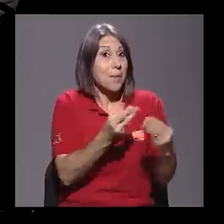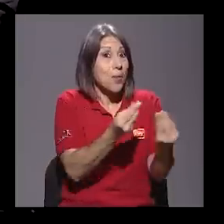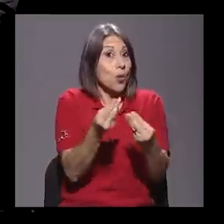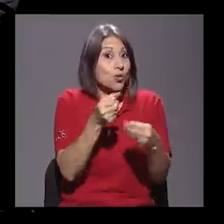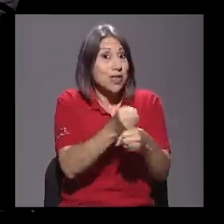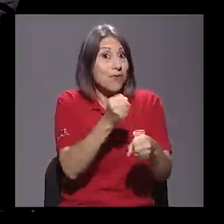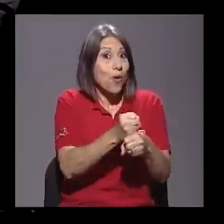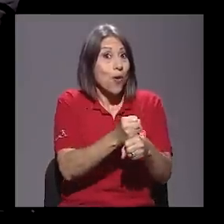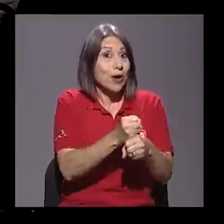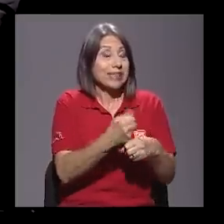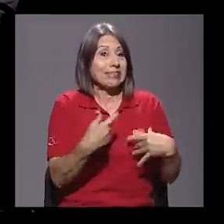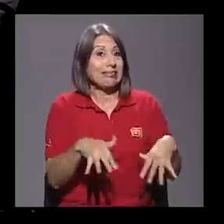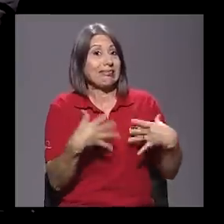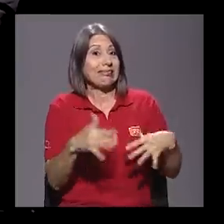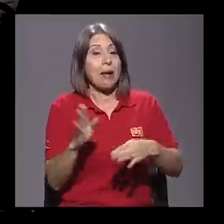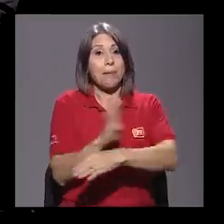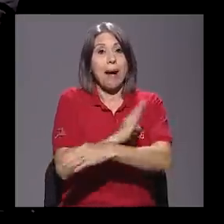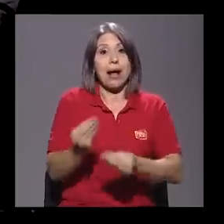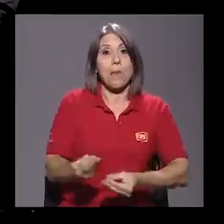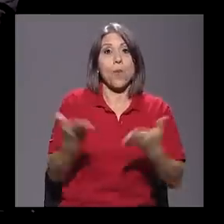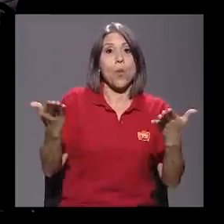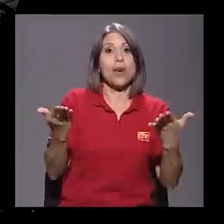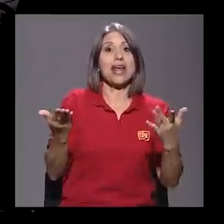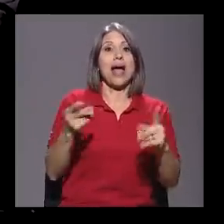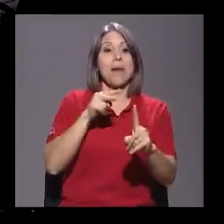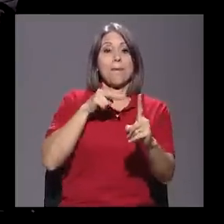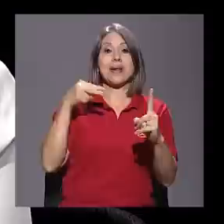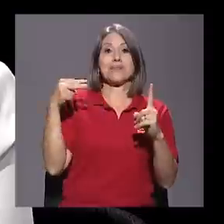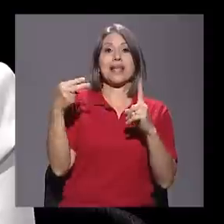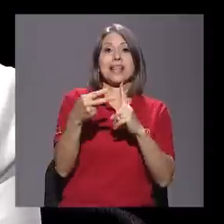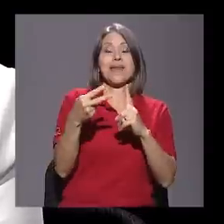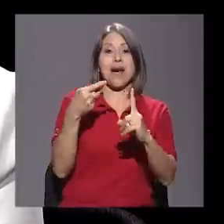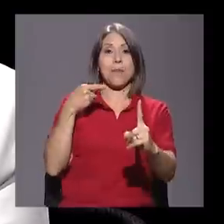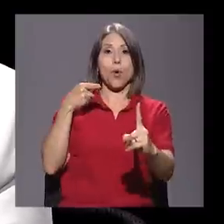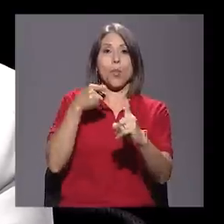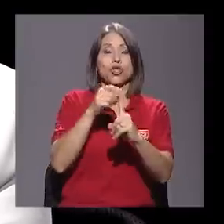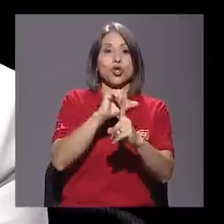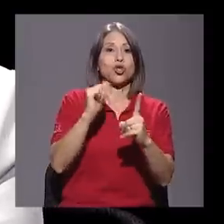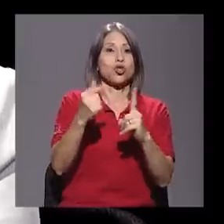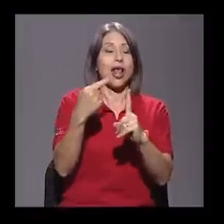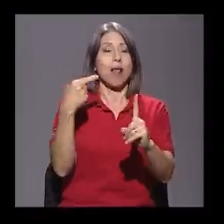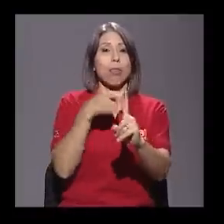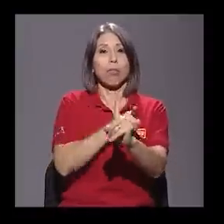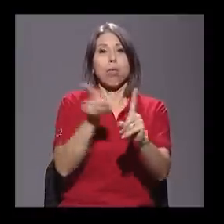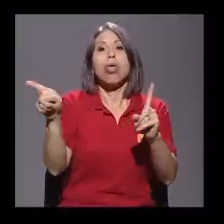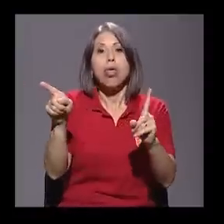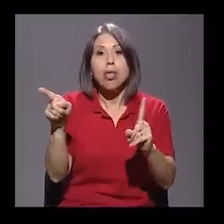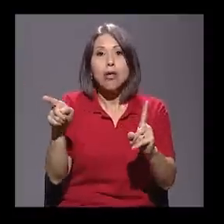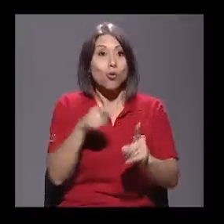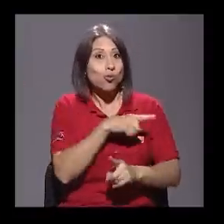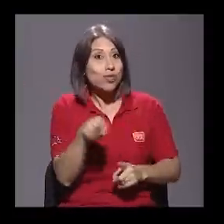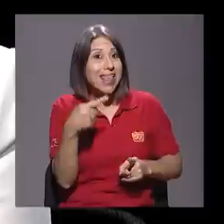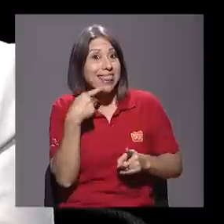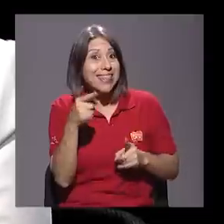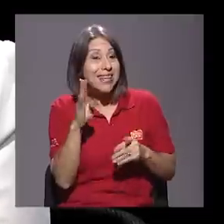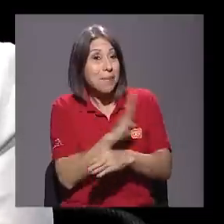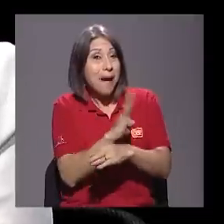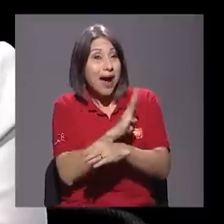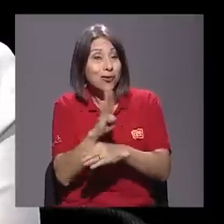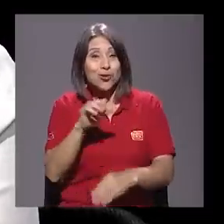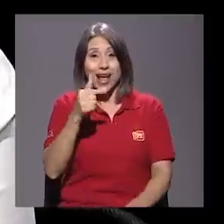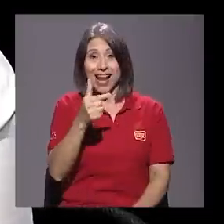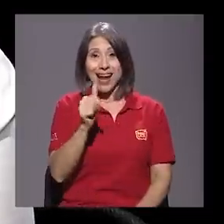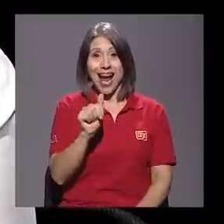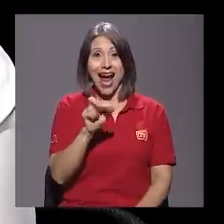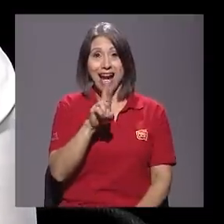banca pública perdió la perspectiva de su propósito social en la economía. Usted dice que los bancos son garroteras. Bueno, en Costa Rica